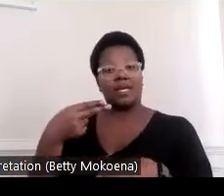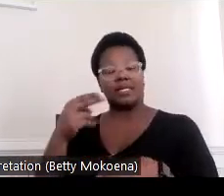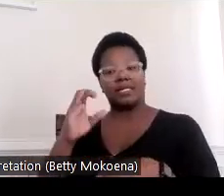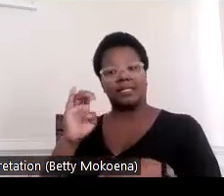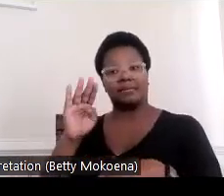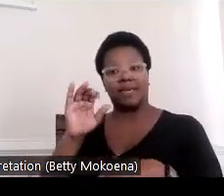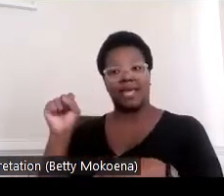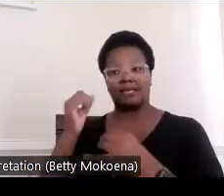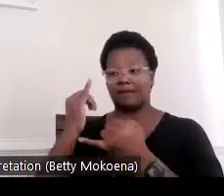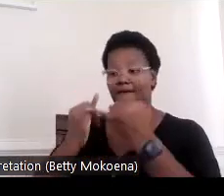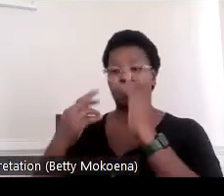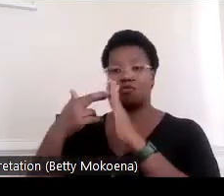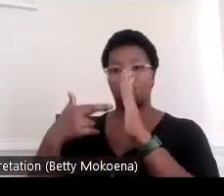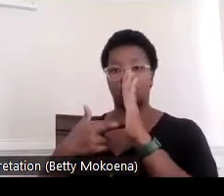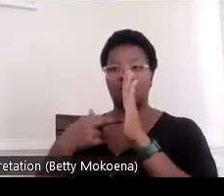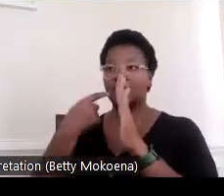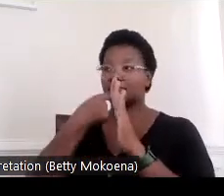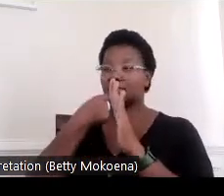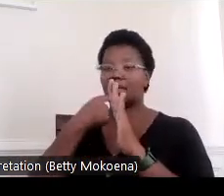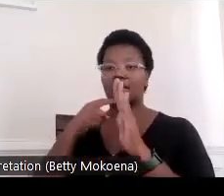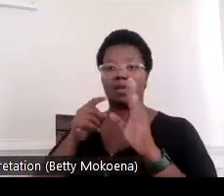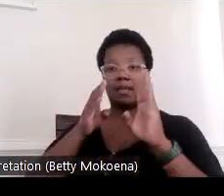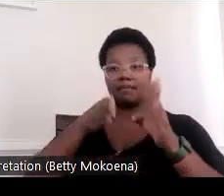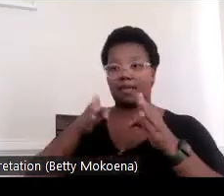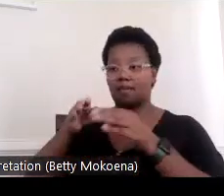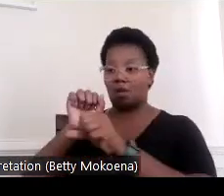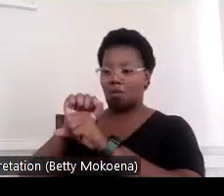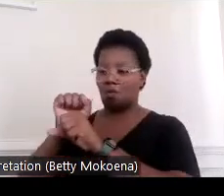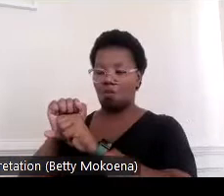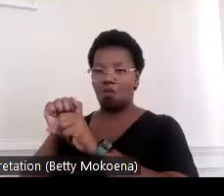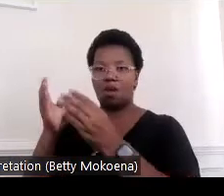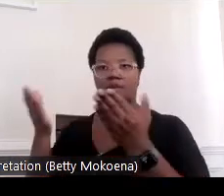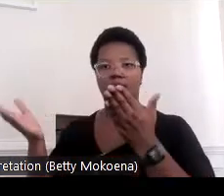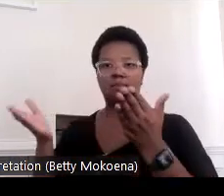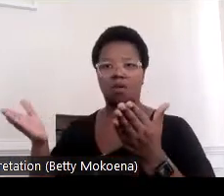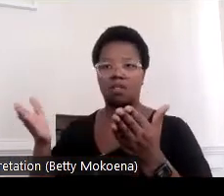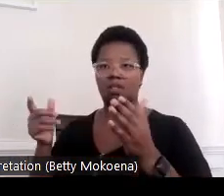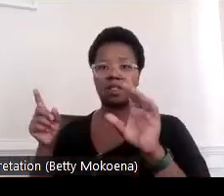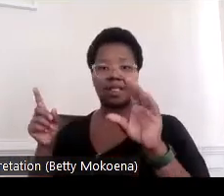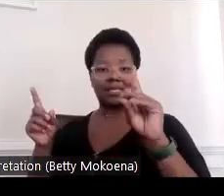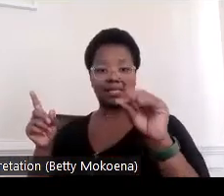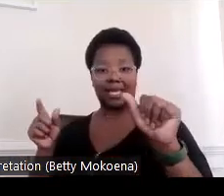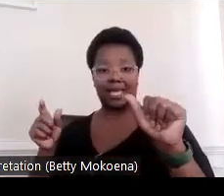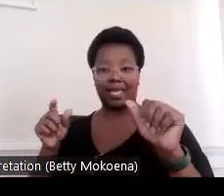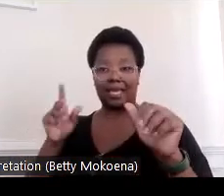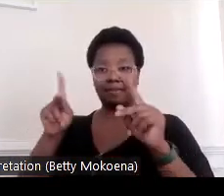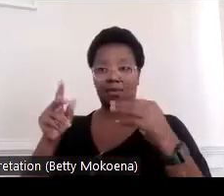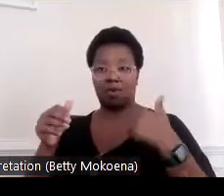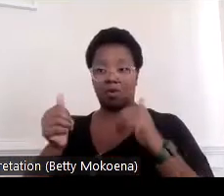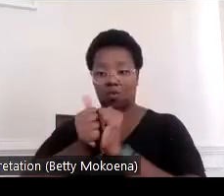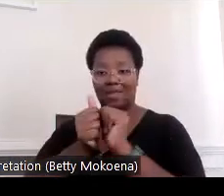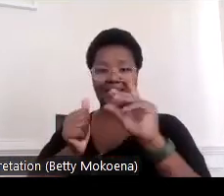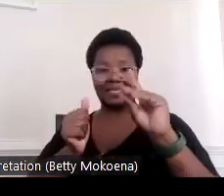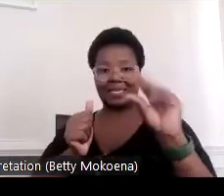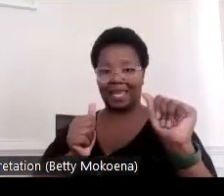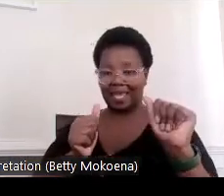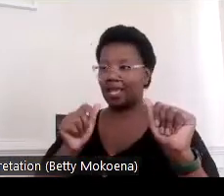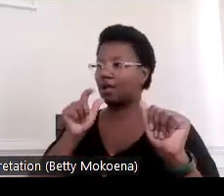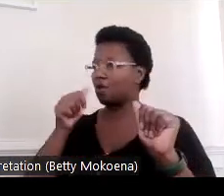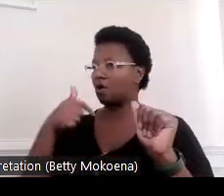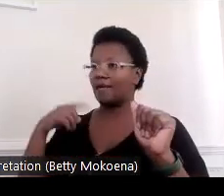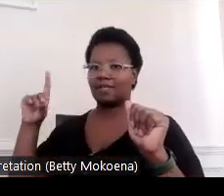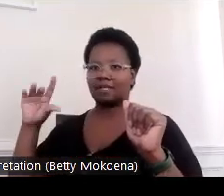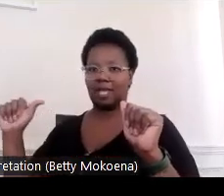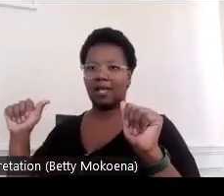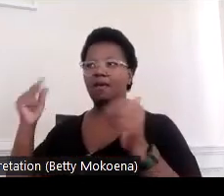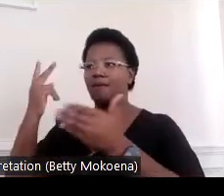la regla final hsbs también estipula que uno debería poder trabajar justo